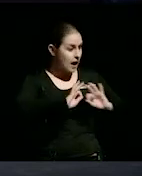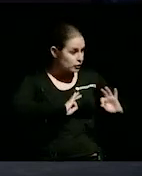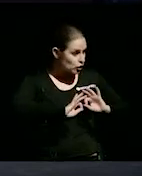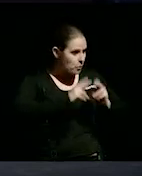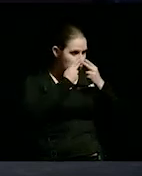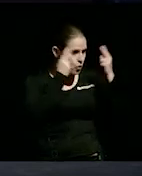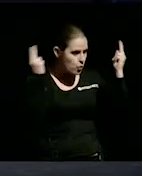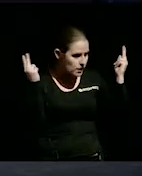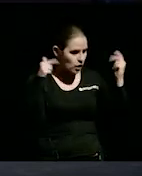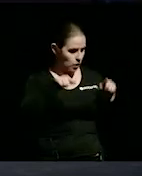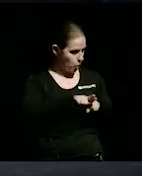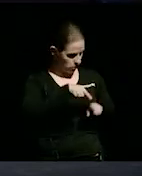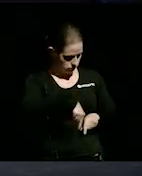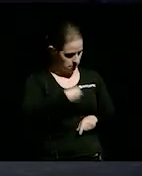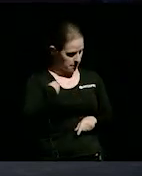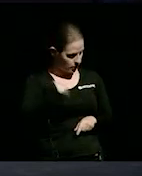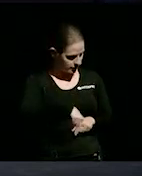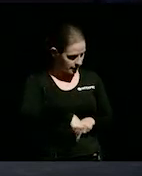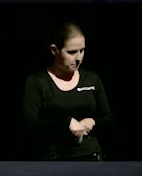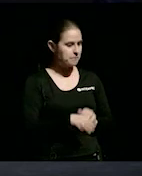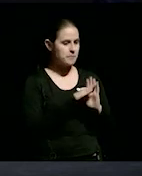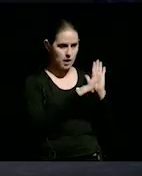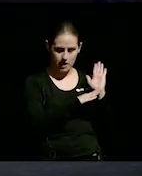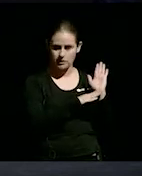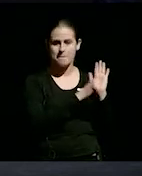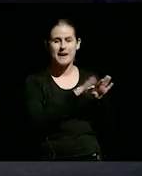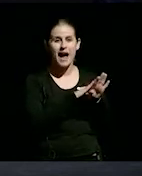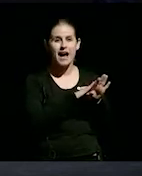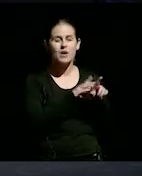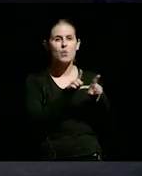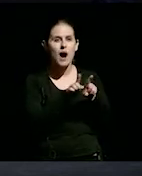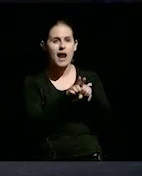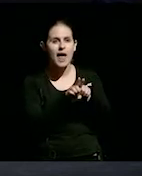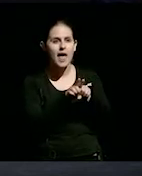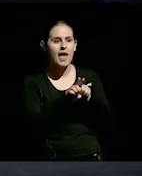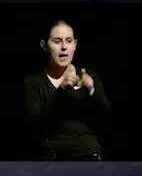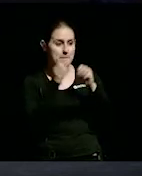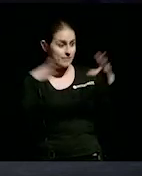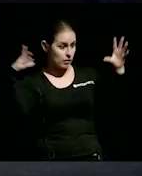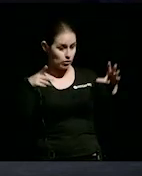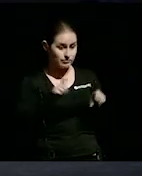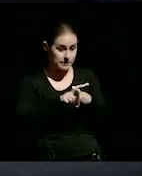en una ciudad como Murcia, puedan acoger ese tipo de espectáculos?